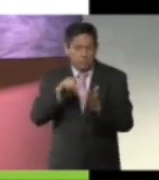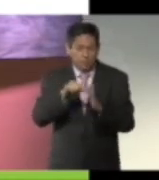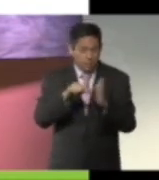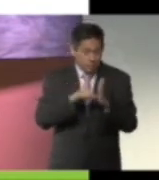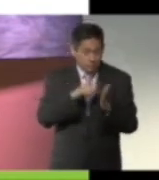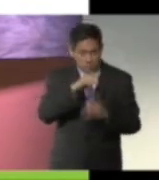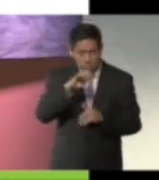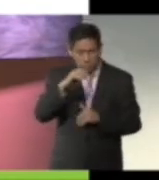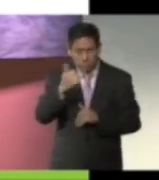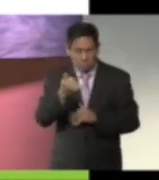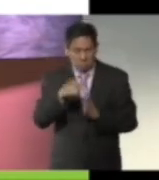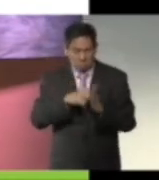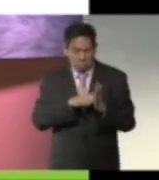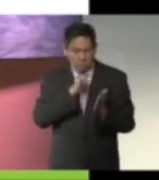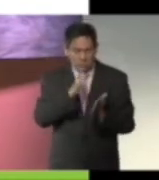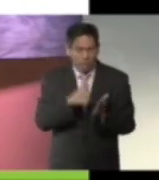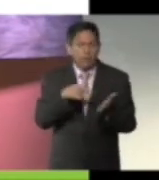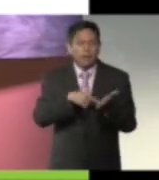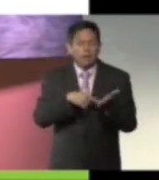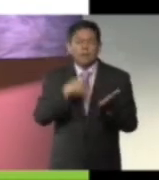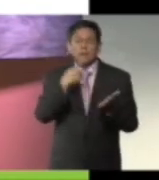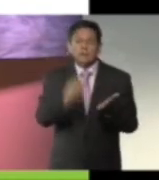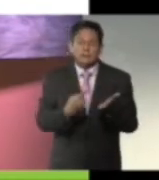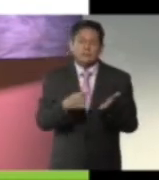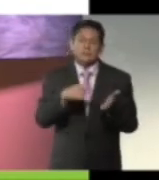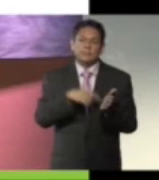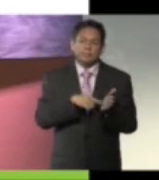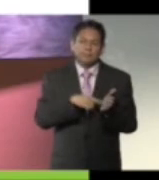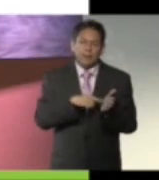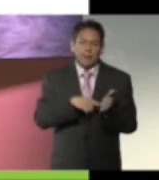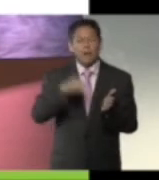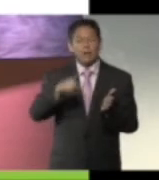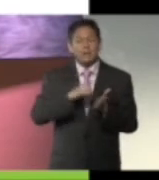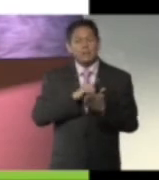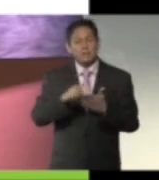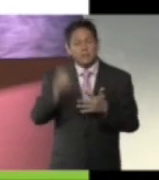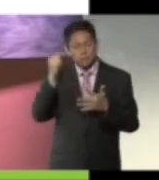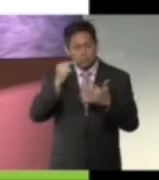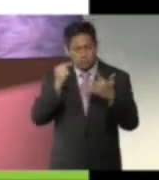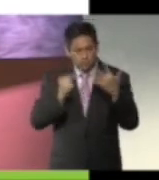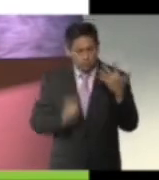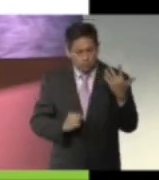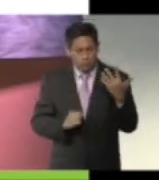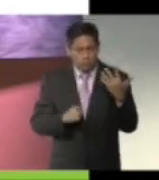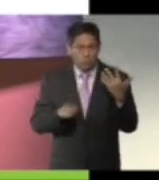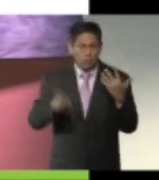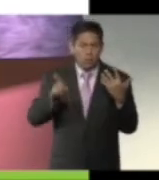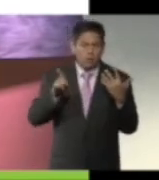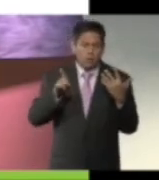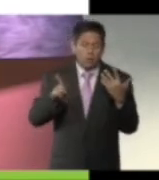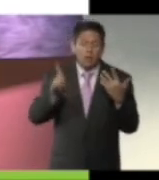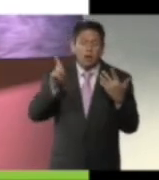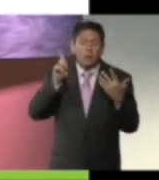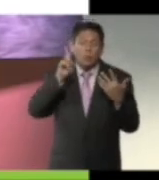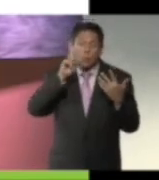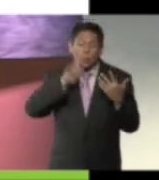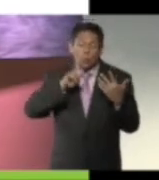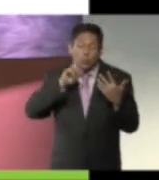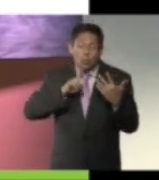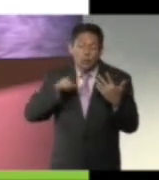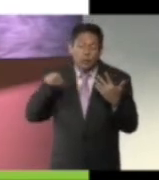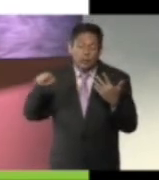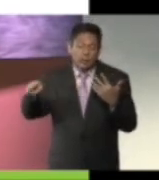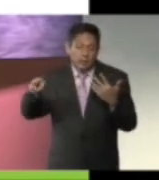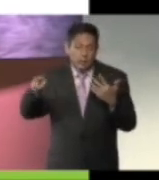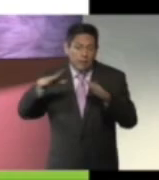tratándose de los derechos que ampara el artículo 136, el patrón no está obligado en tratándose de trabajo doméstico, más o menos.